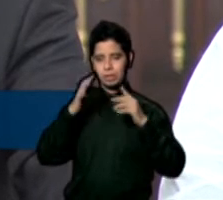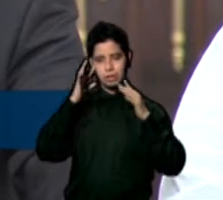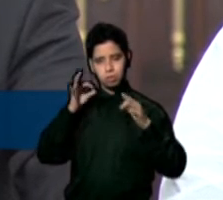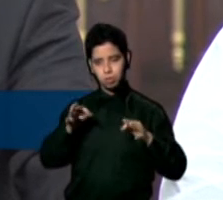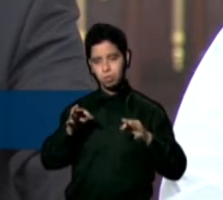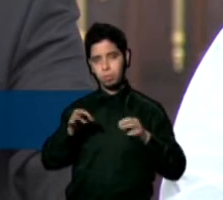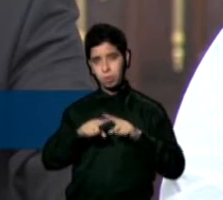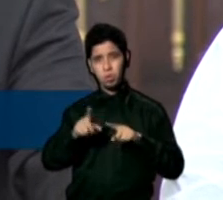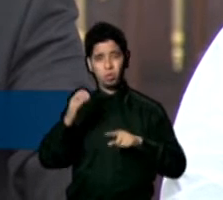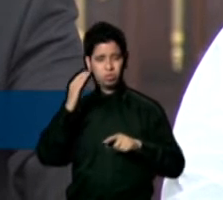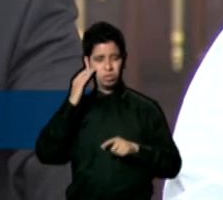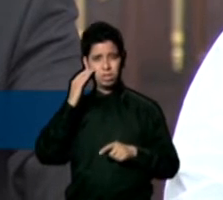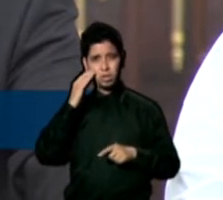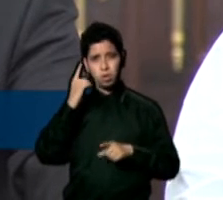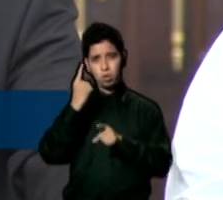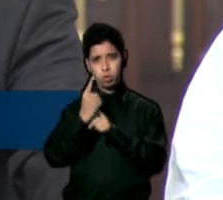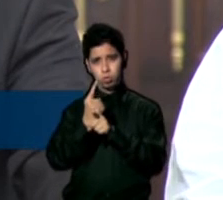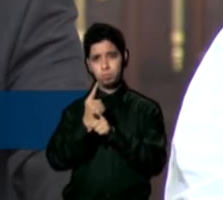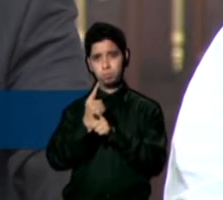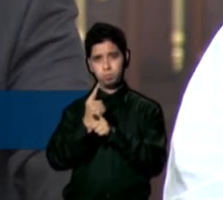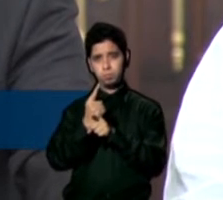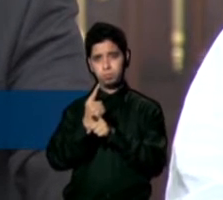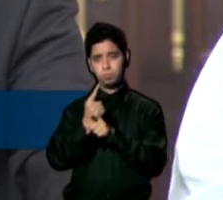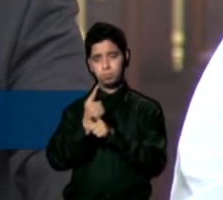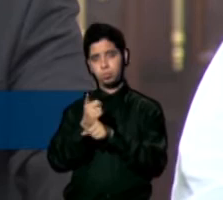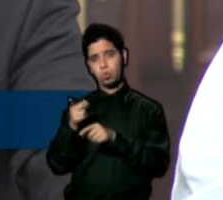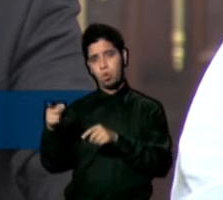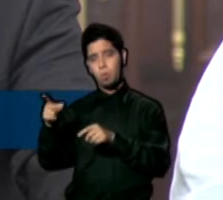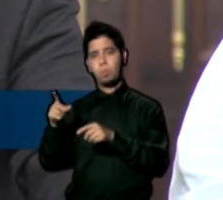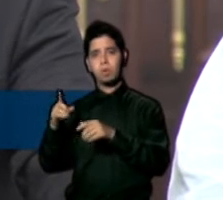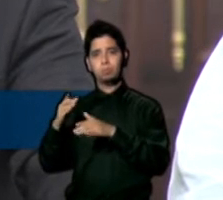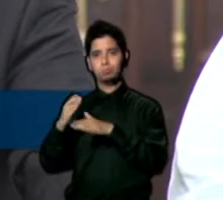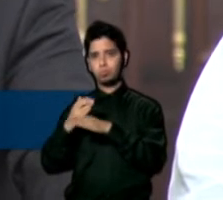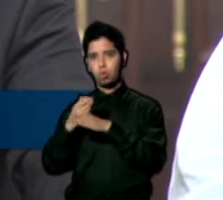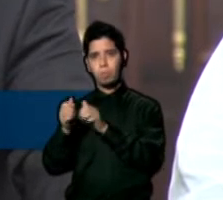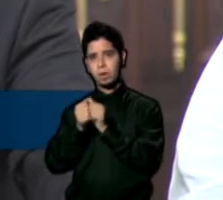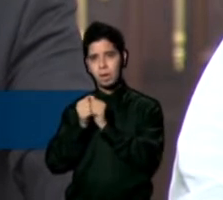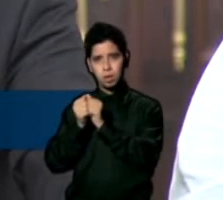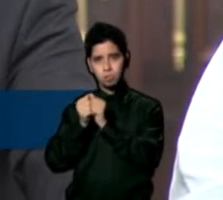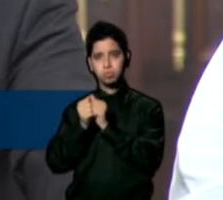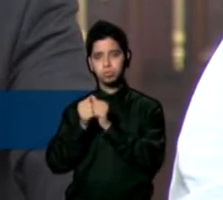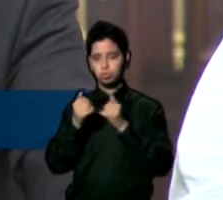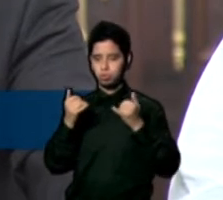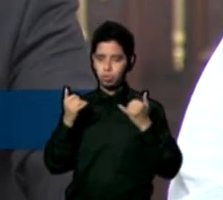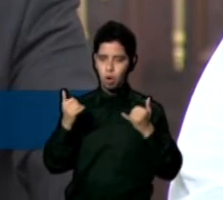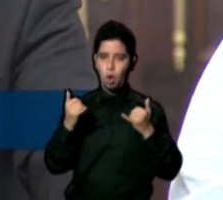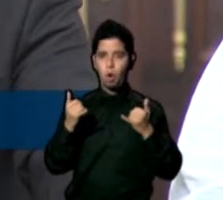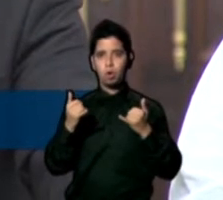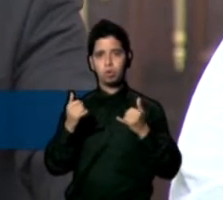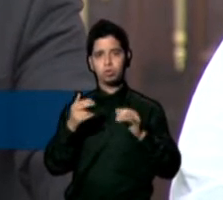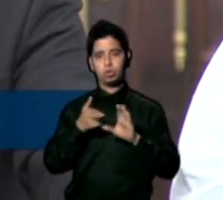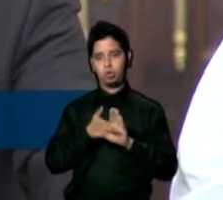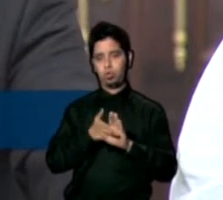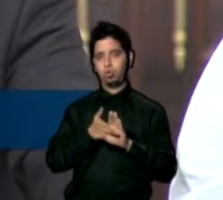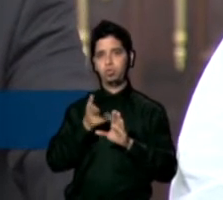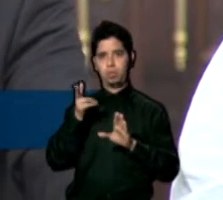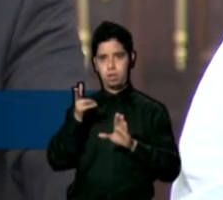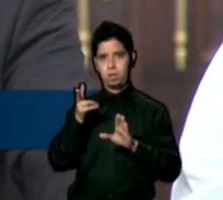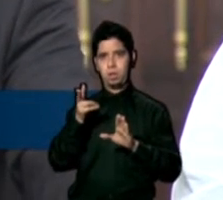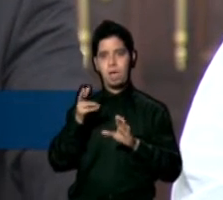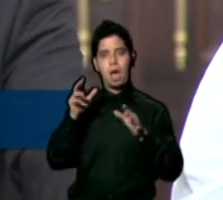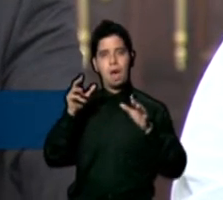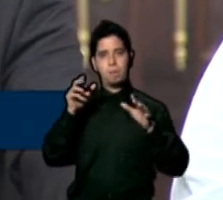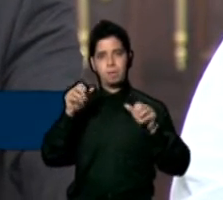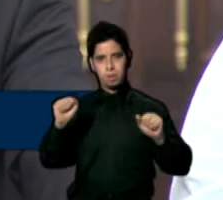correcto por mis compañeros de hoy renunciar a la presidencia de